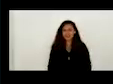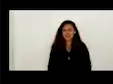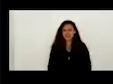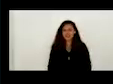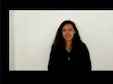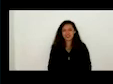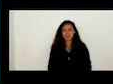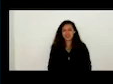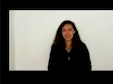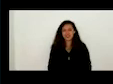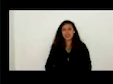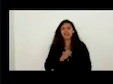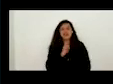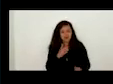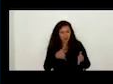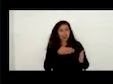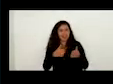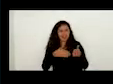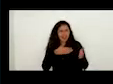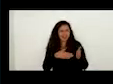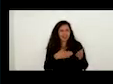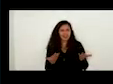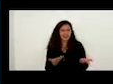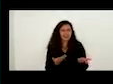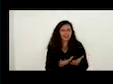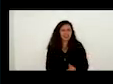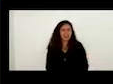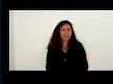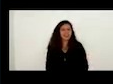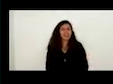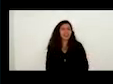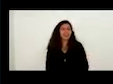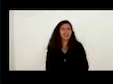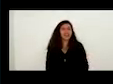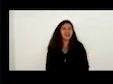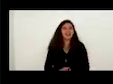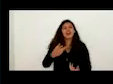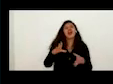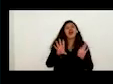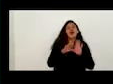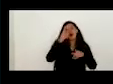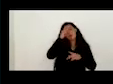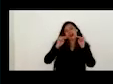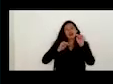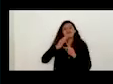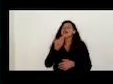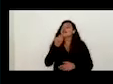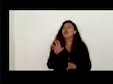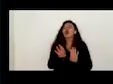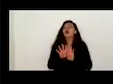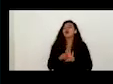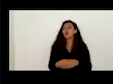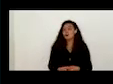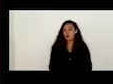Sí, esa ensalada, Ana Lilia, ¿cómo le haces para que guardes la proporción? O sea,